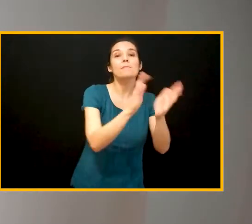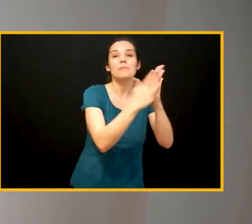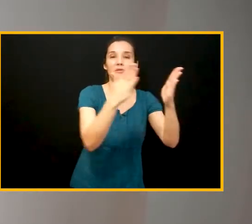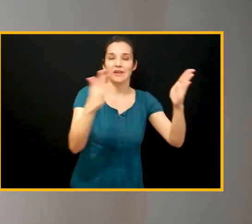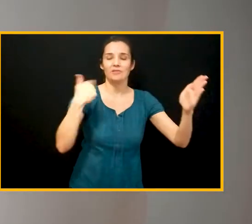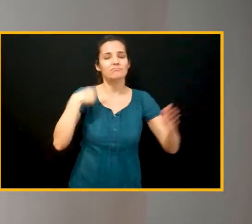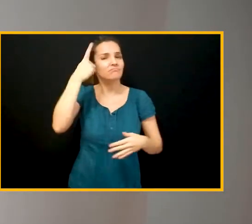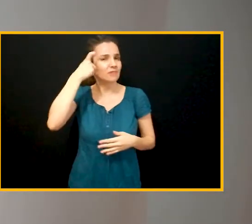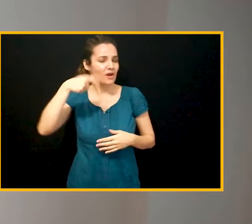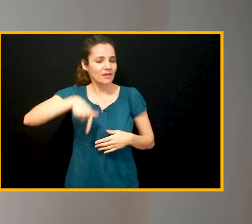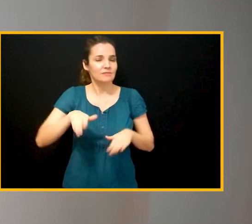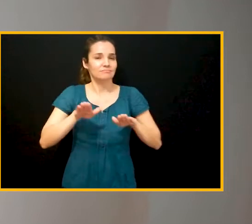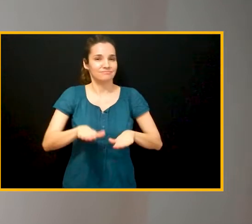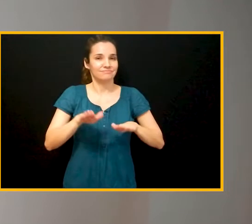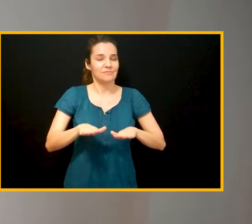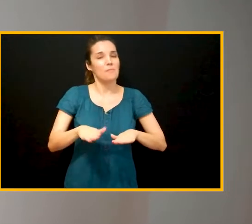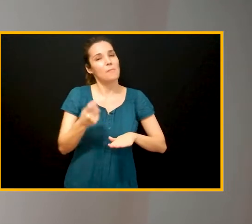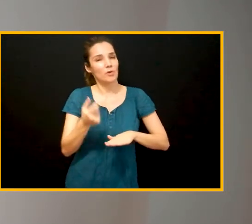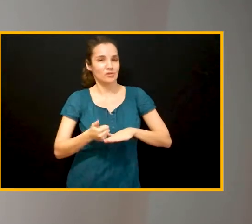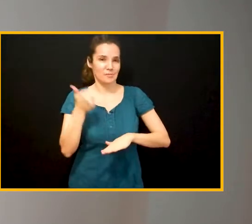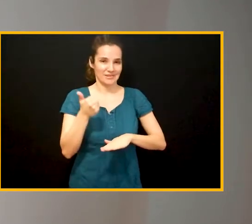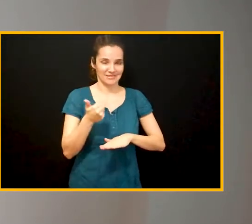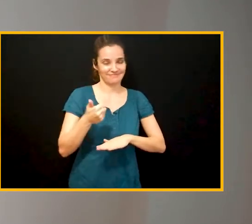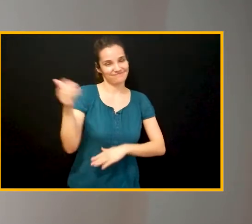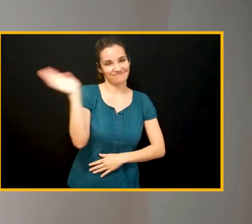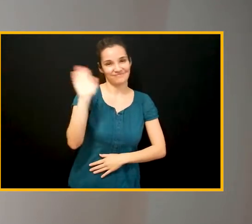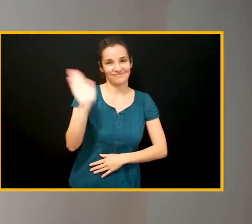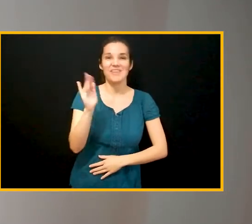Hasta pronto, inshallah. Doy tao.